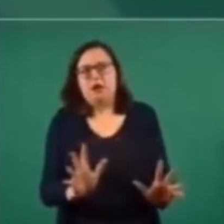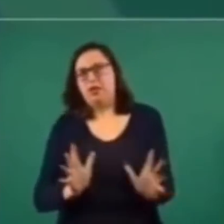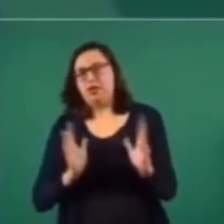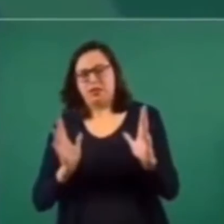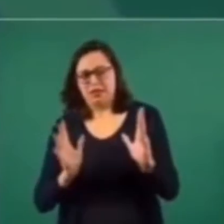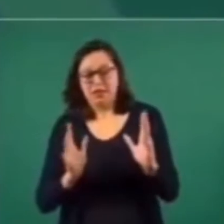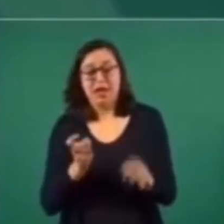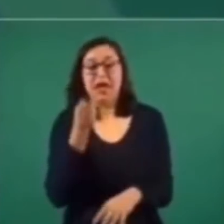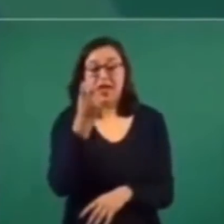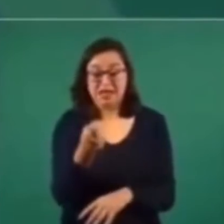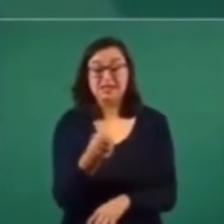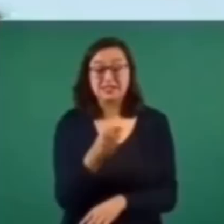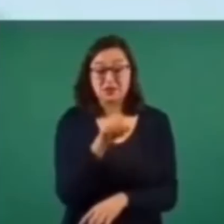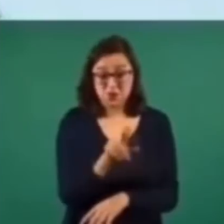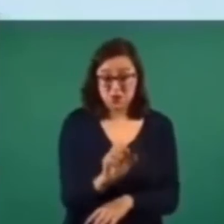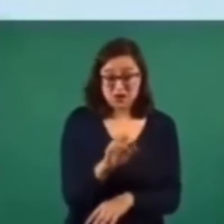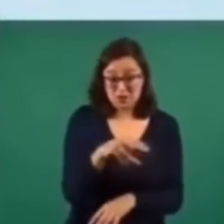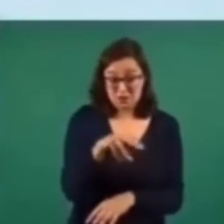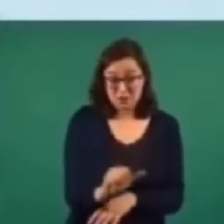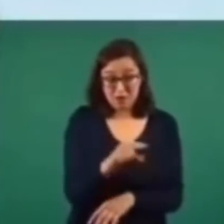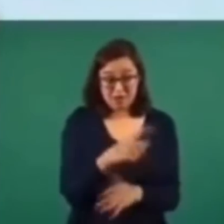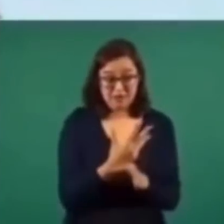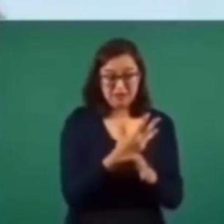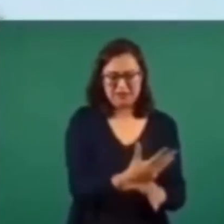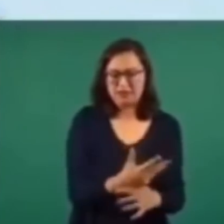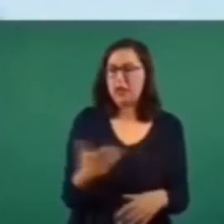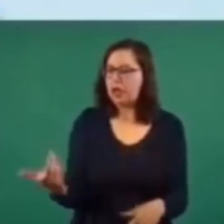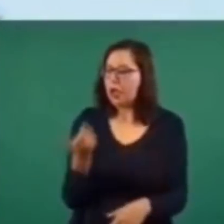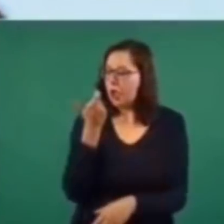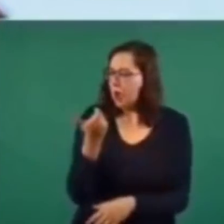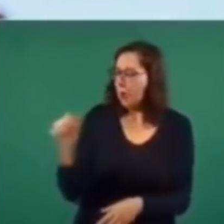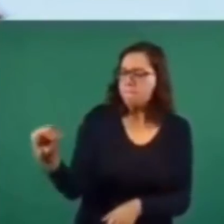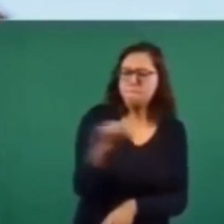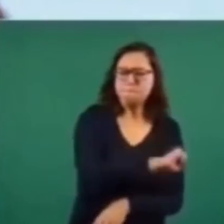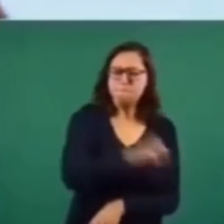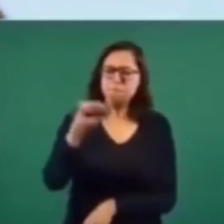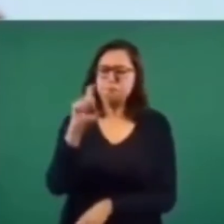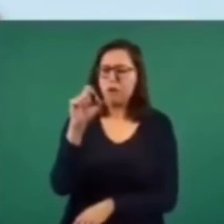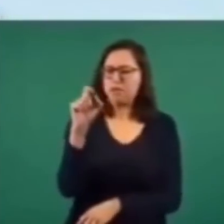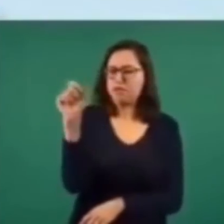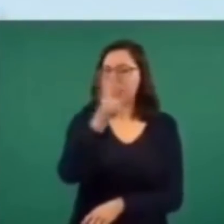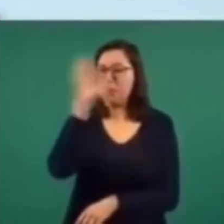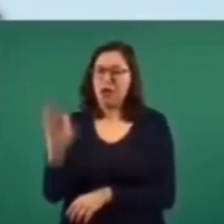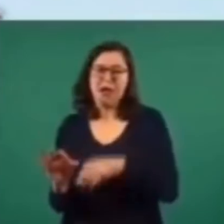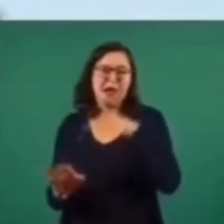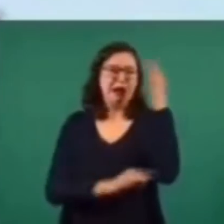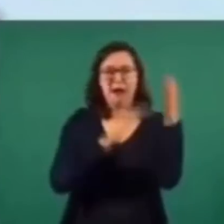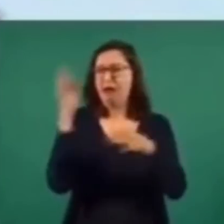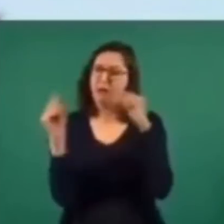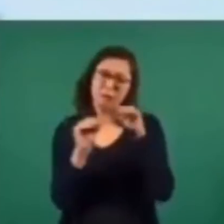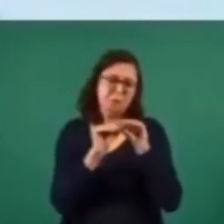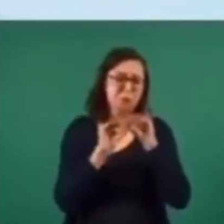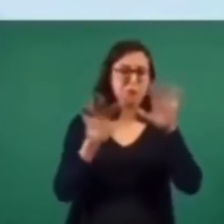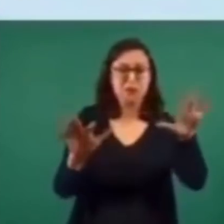electricidad subió las tarifas de alto consumo 20 por ciento y pretende hacer un escándalo con ese dato